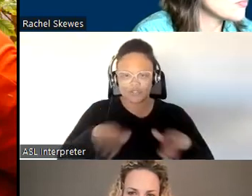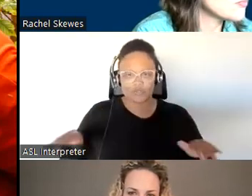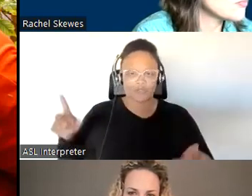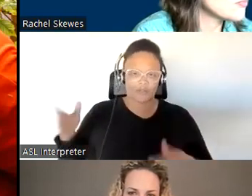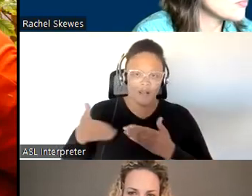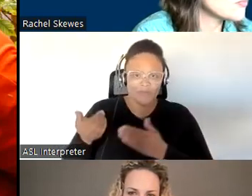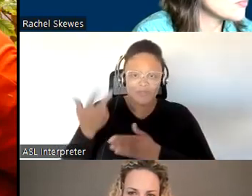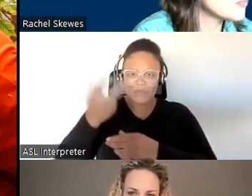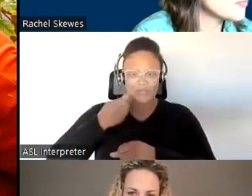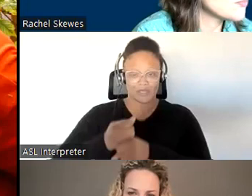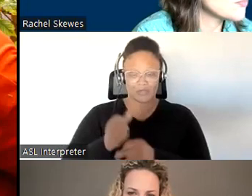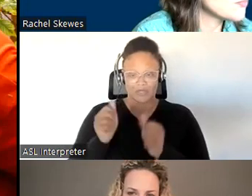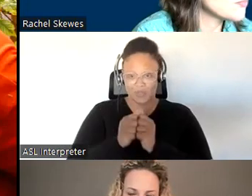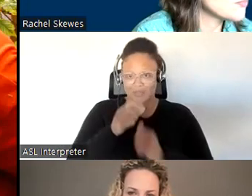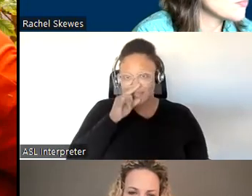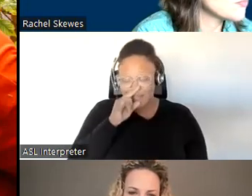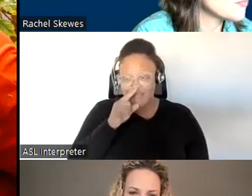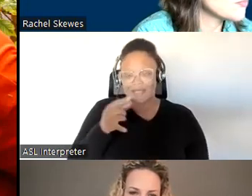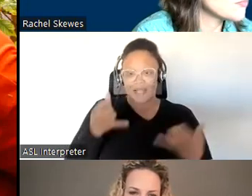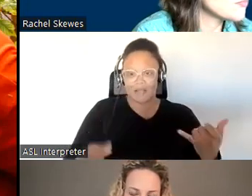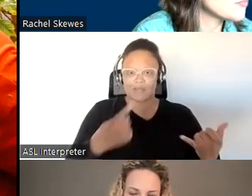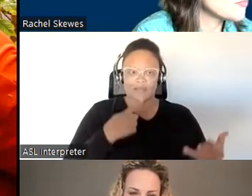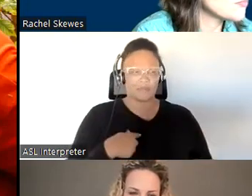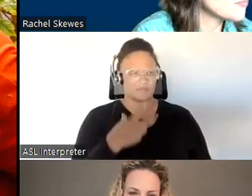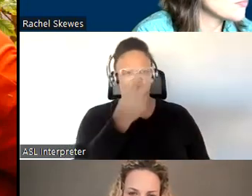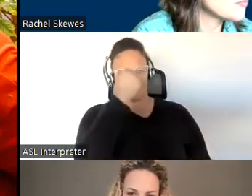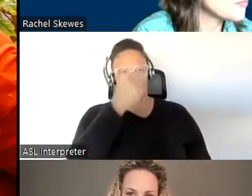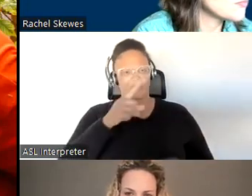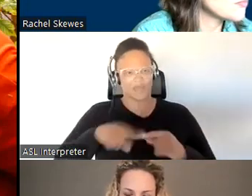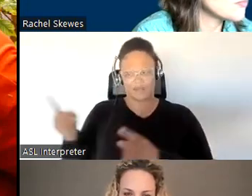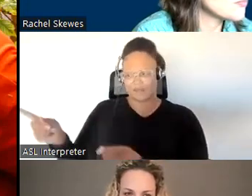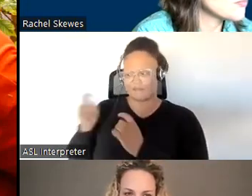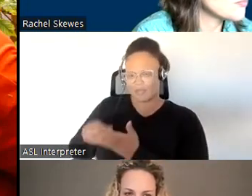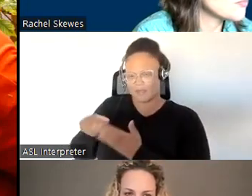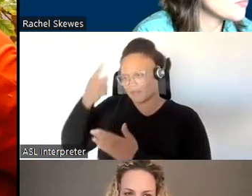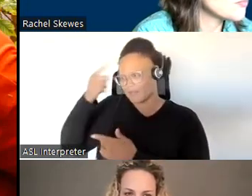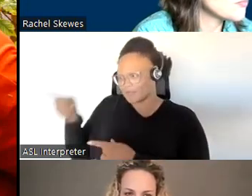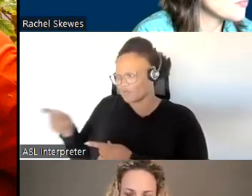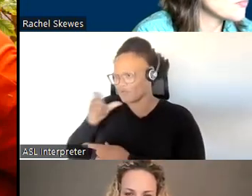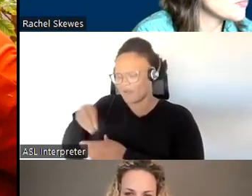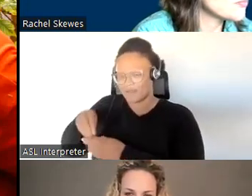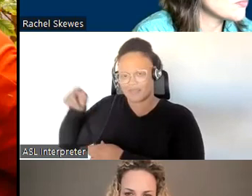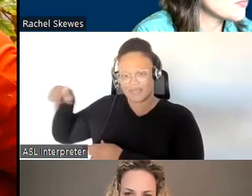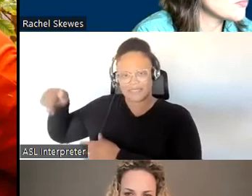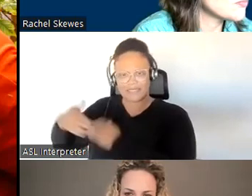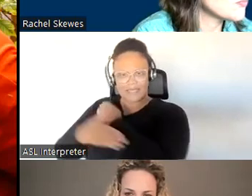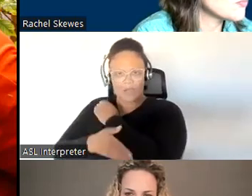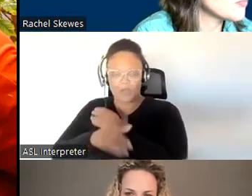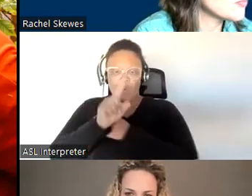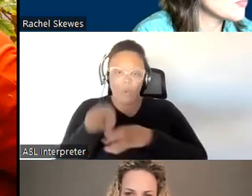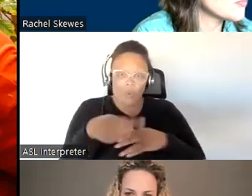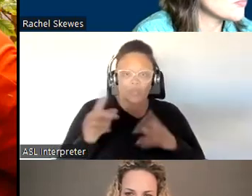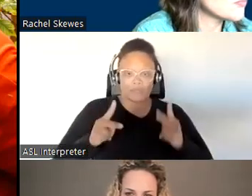que me digan, no, pues no te podemos dar el estipendio a ti porque no estás en nuestro condado, solamente a las proveedoras que están en nuestro condado